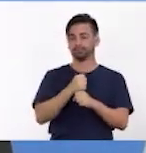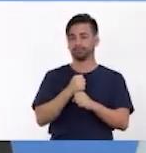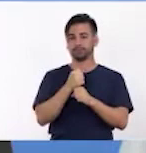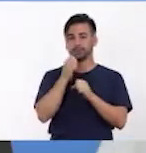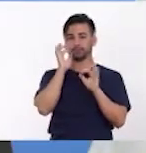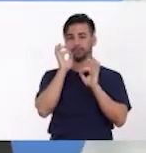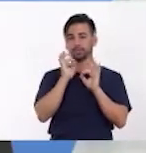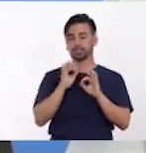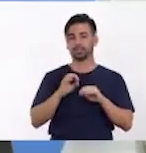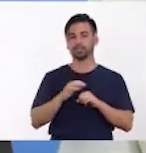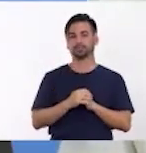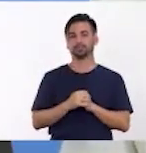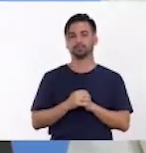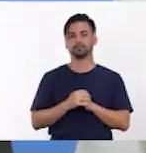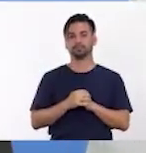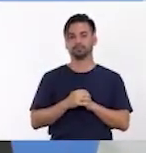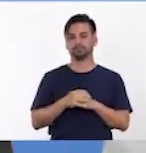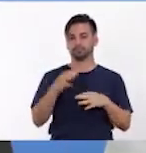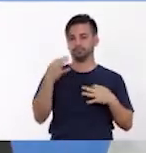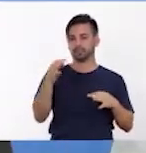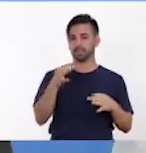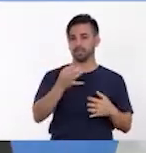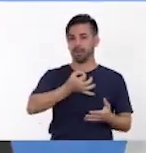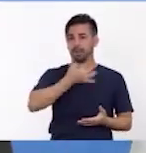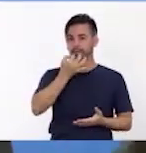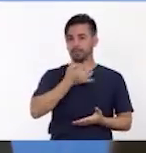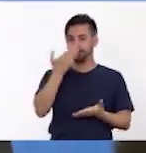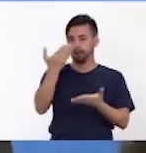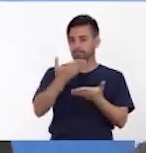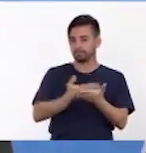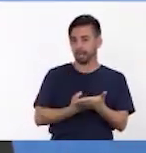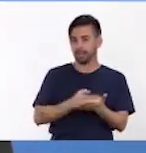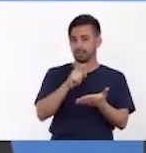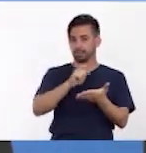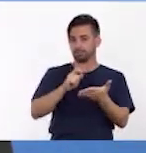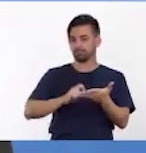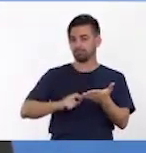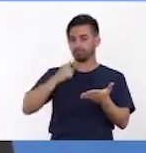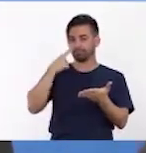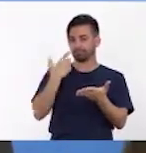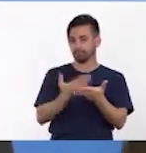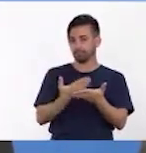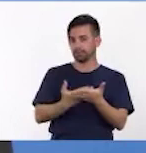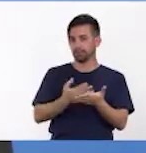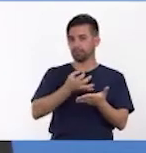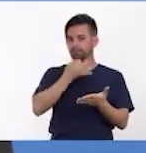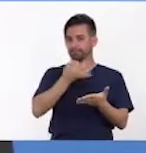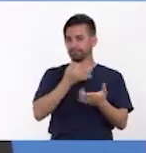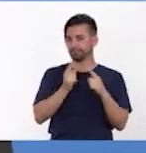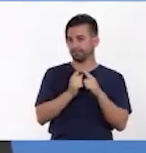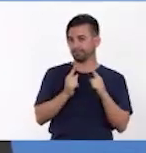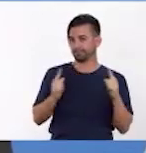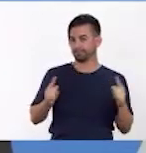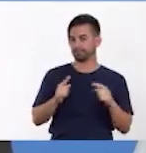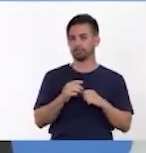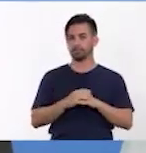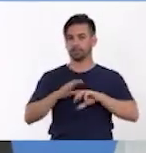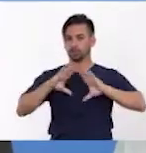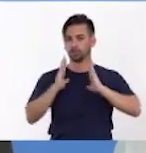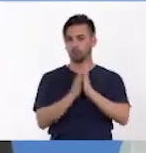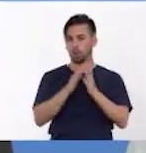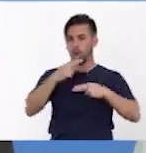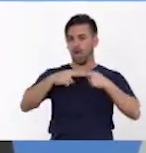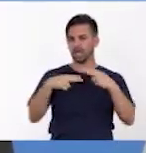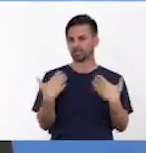eso. Toda la actividad que se hace en nuestro país y en otros países del mundo, pero siempre destacando en nuestro país